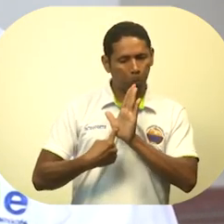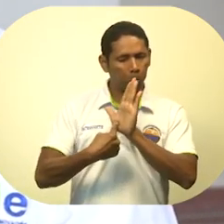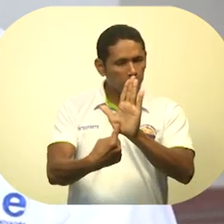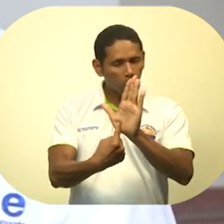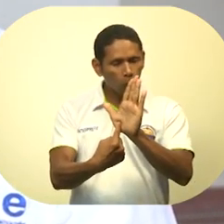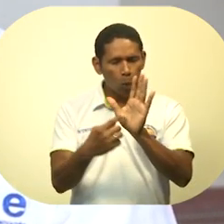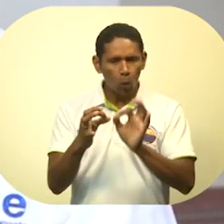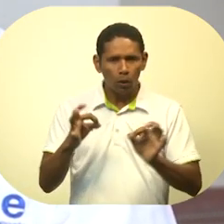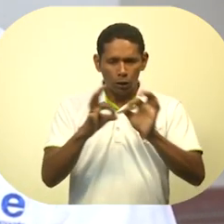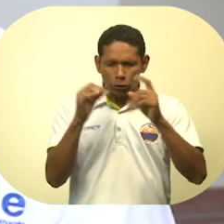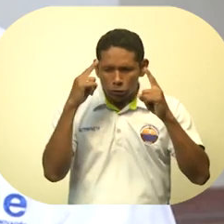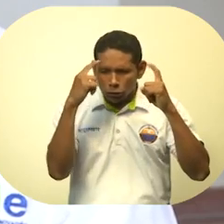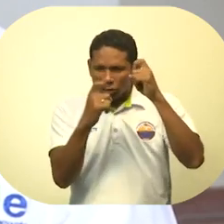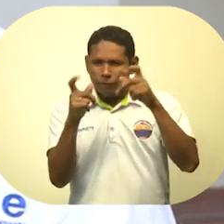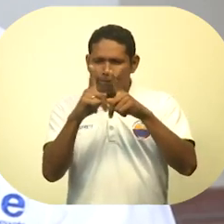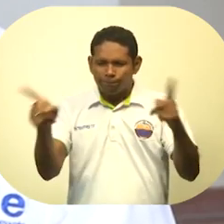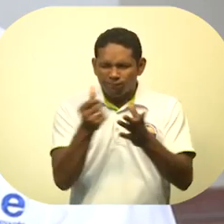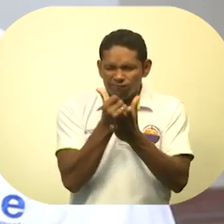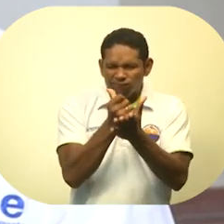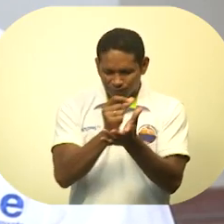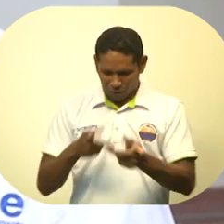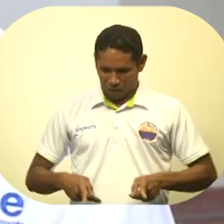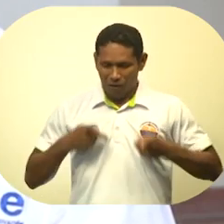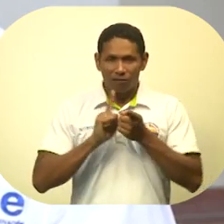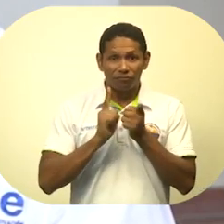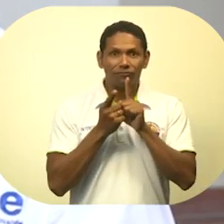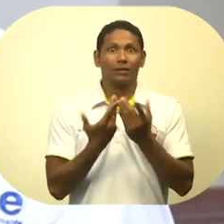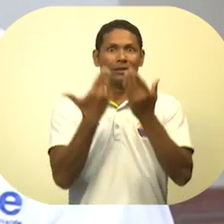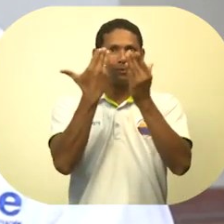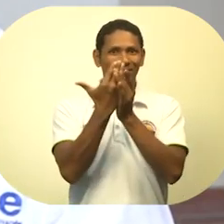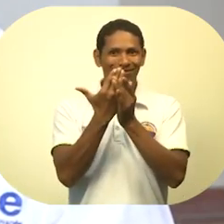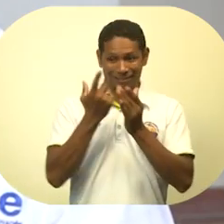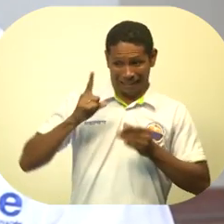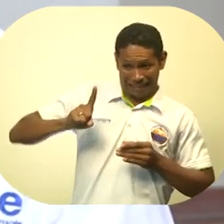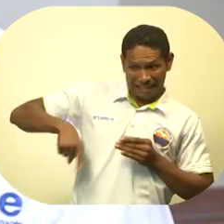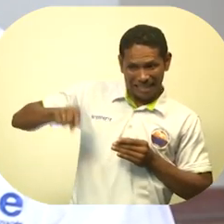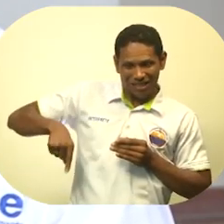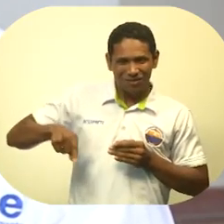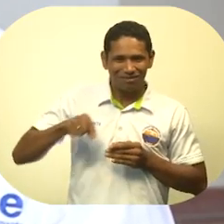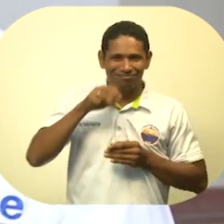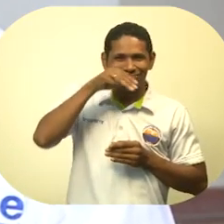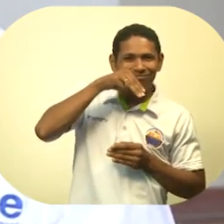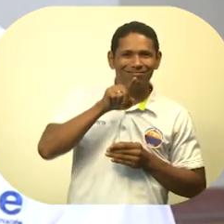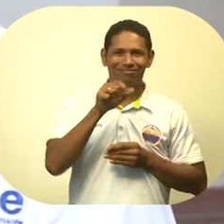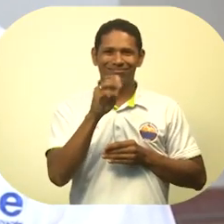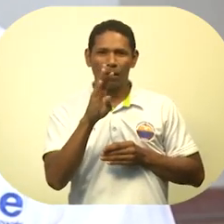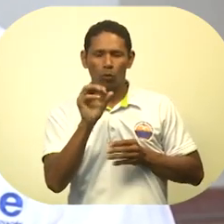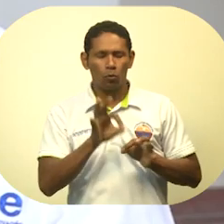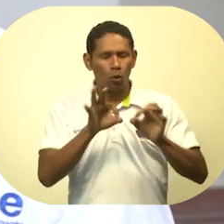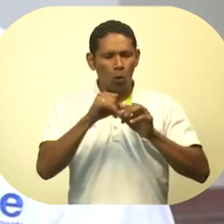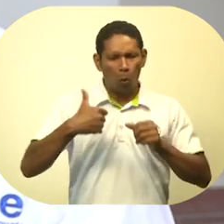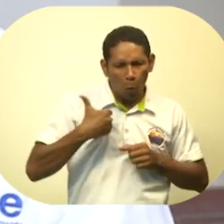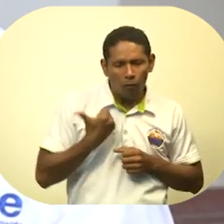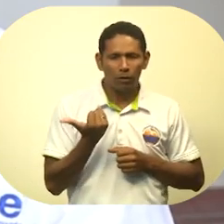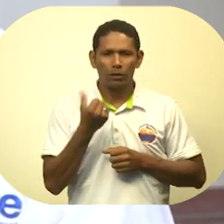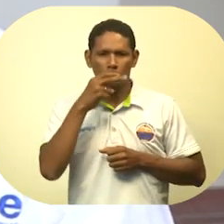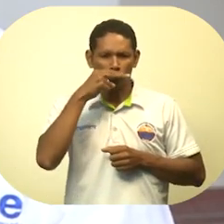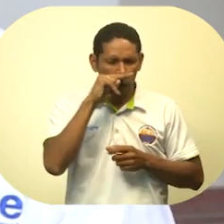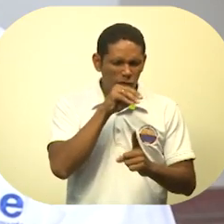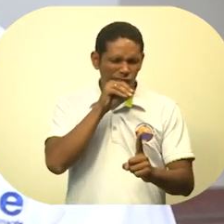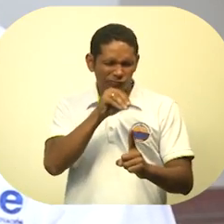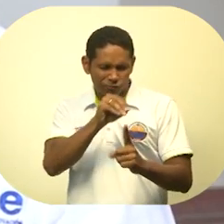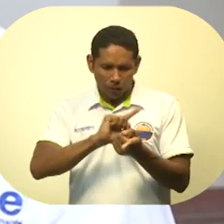ambiciosos que podemos ser cuando queremos transformar la vida de las personas. Esta escuela busca transformar la sociedad, busca transformar a los niños, a los